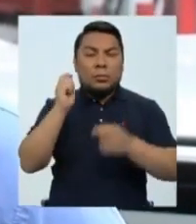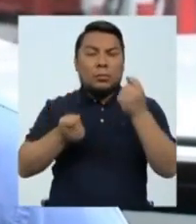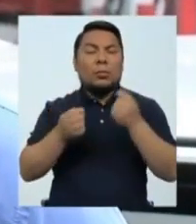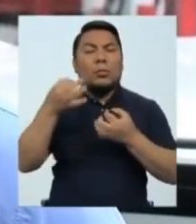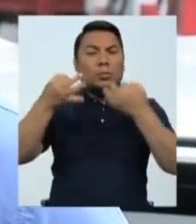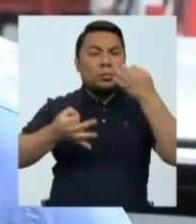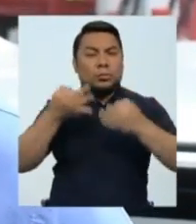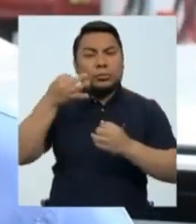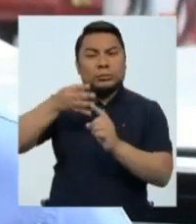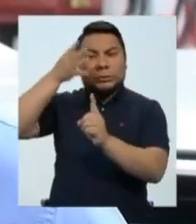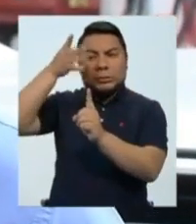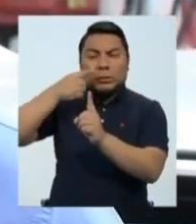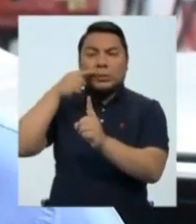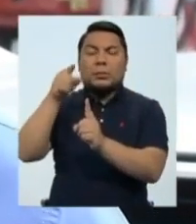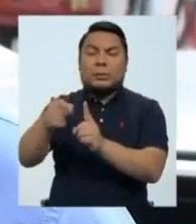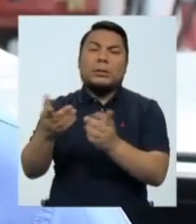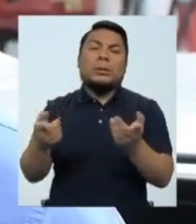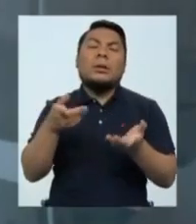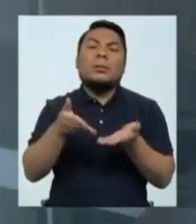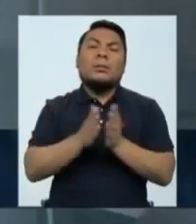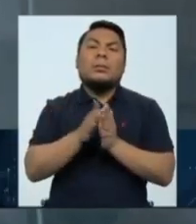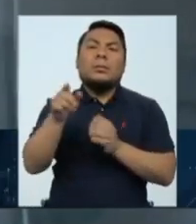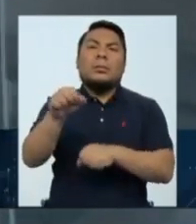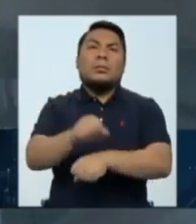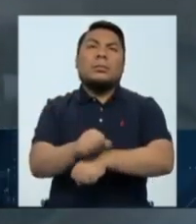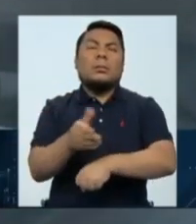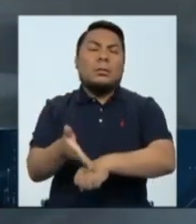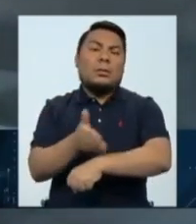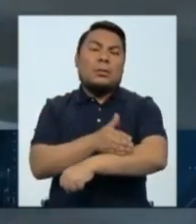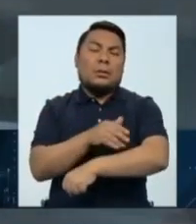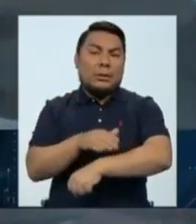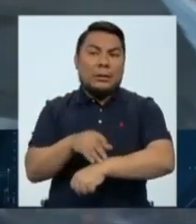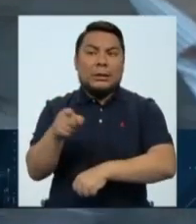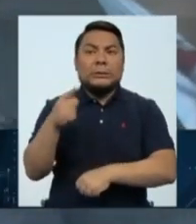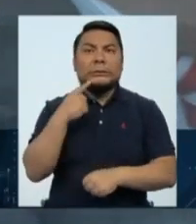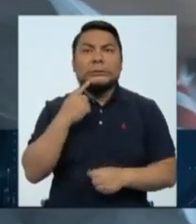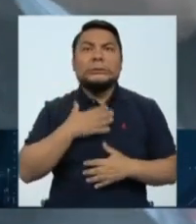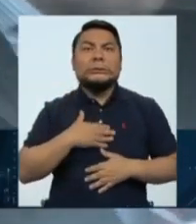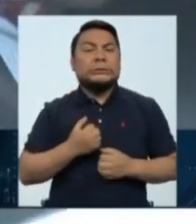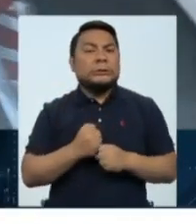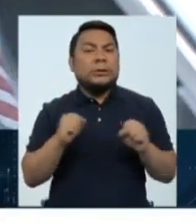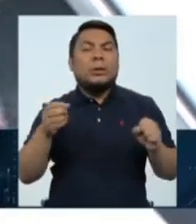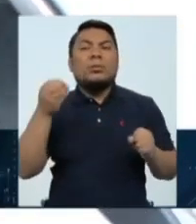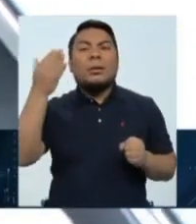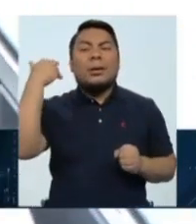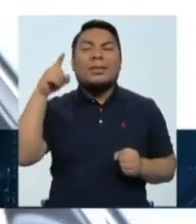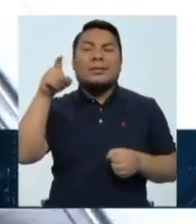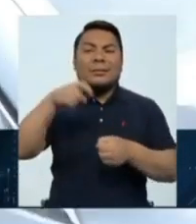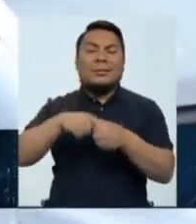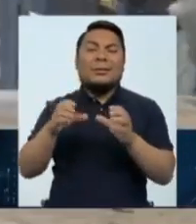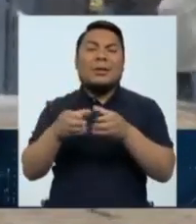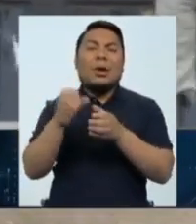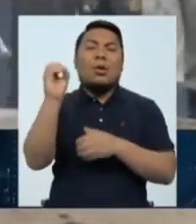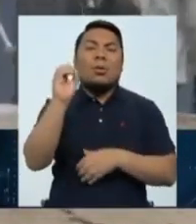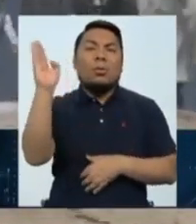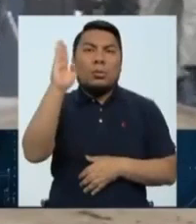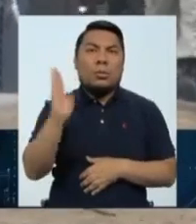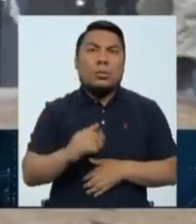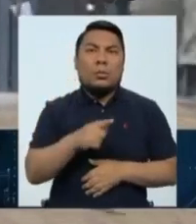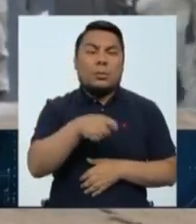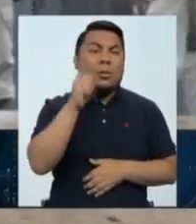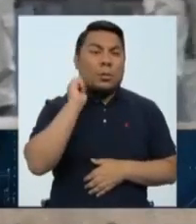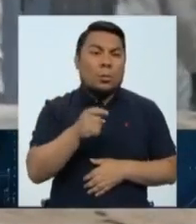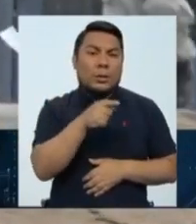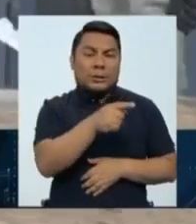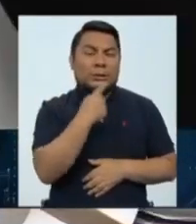investigación preparatoria nacional desestimara el pedido de prisión preventiva. Esto en el marco de las pesquisas por el caso Odebrecht. Sin embargo, la jueza Elizabeth